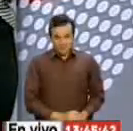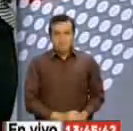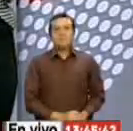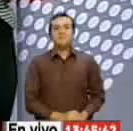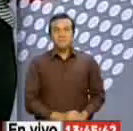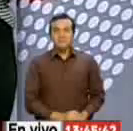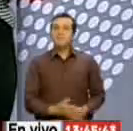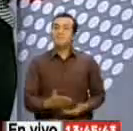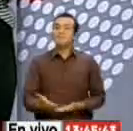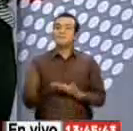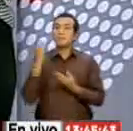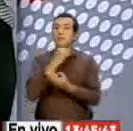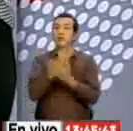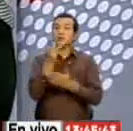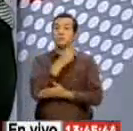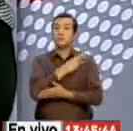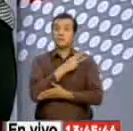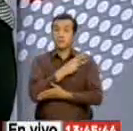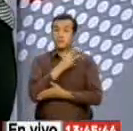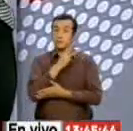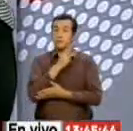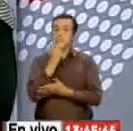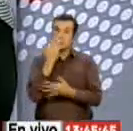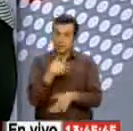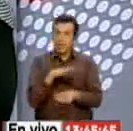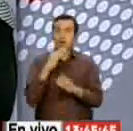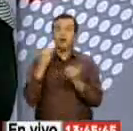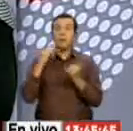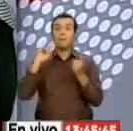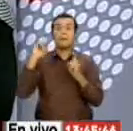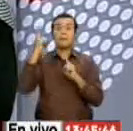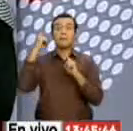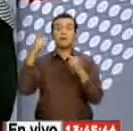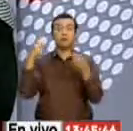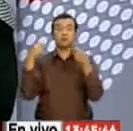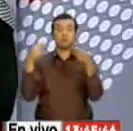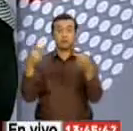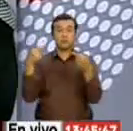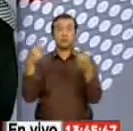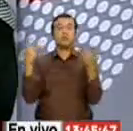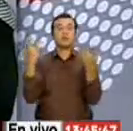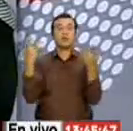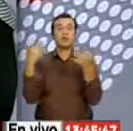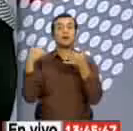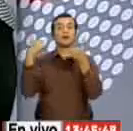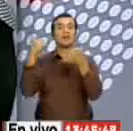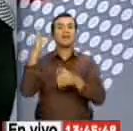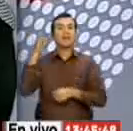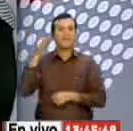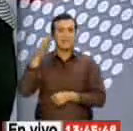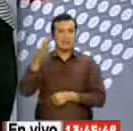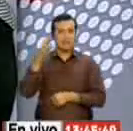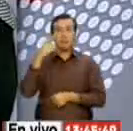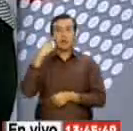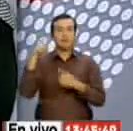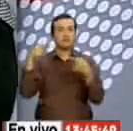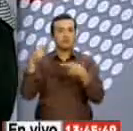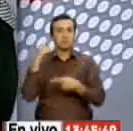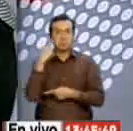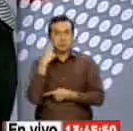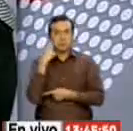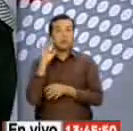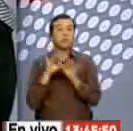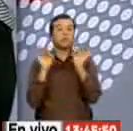así como revisamos información del Emelec, revisemos también al primer finalista del torneo, que fue el cuadro del Delfín. Uno de sus elementos